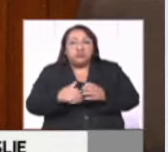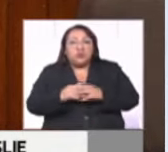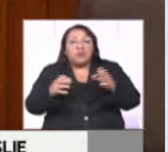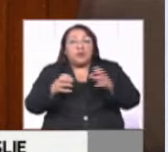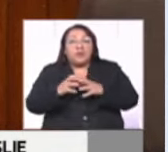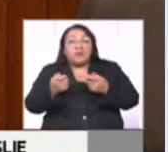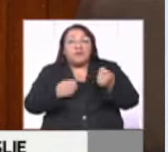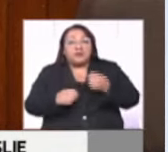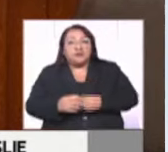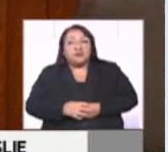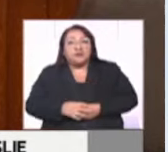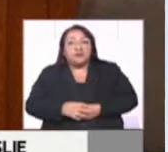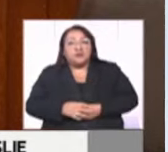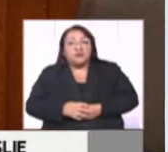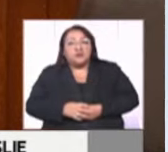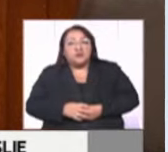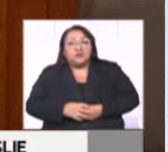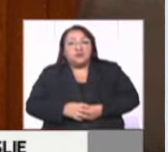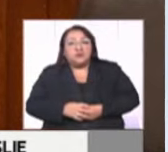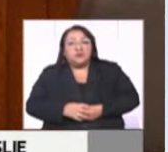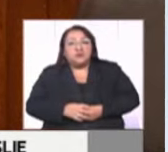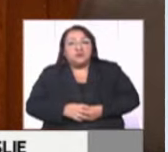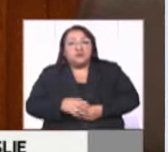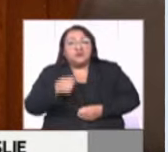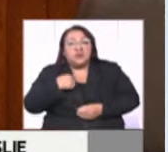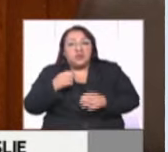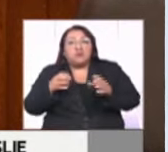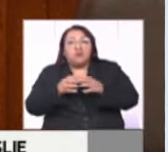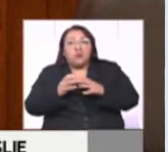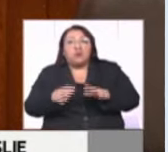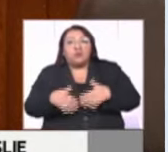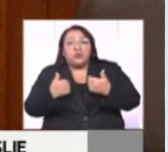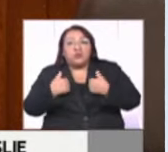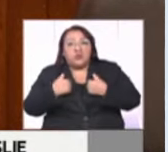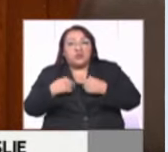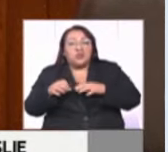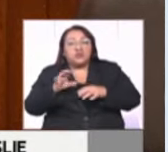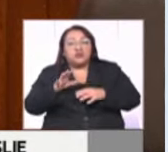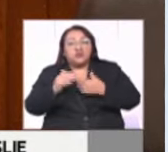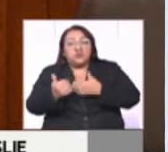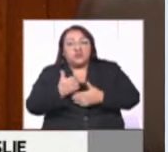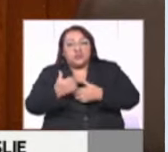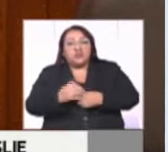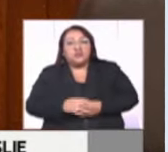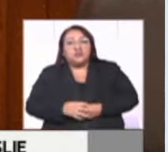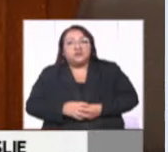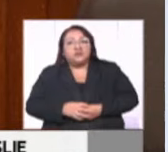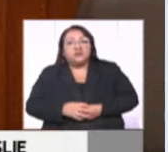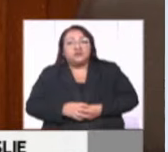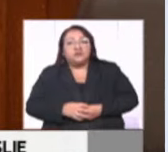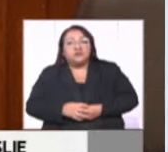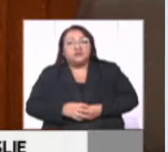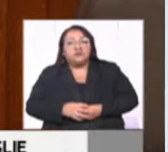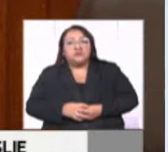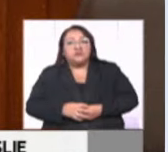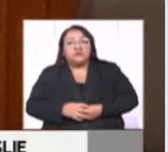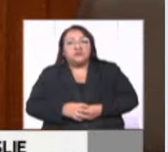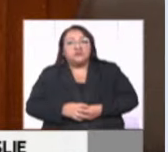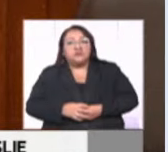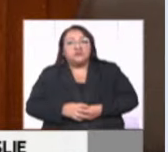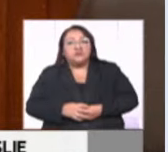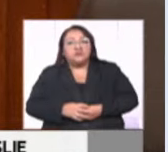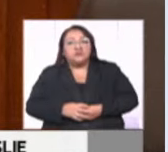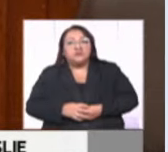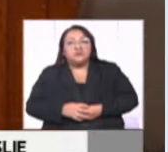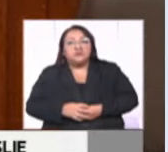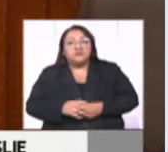pequeños empresarios por lo menos tendrían esa posibilidad de tener que generar sus ingresos en la región Cusco? Entonces,